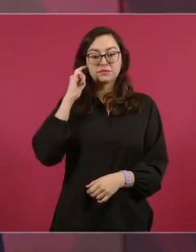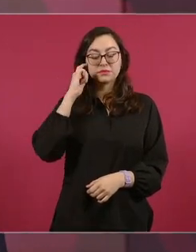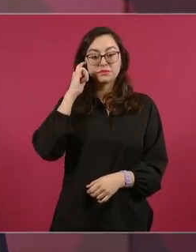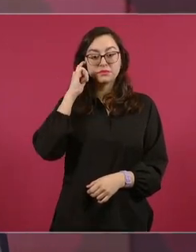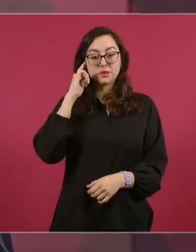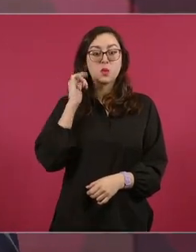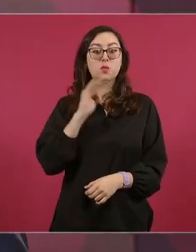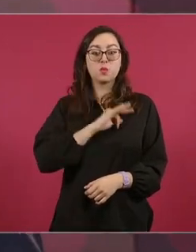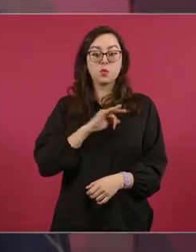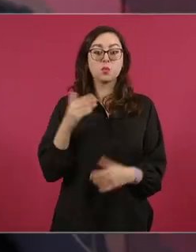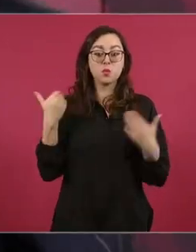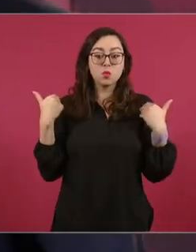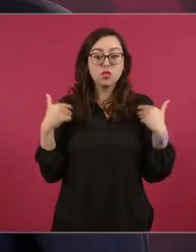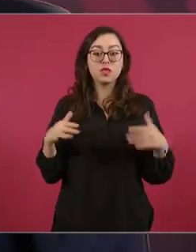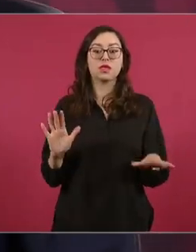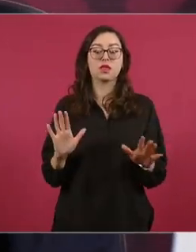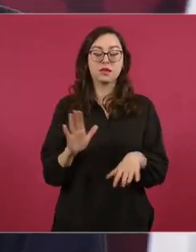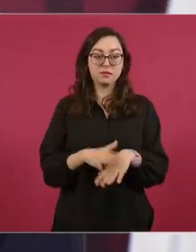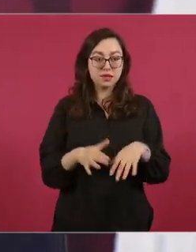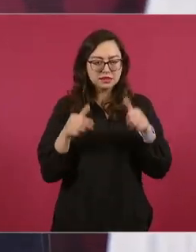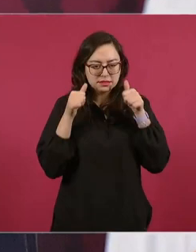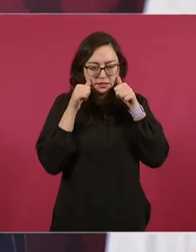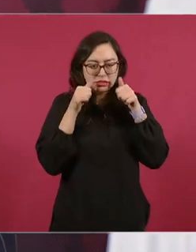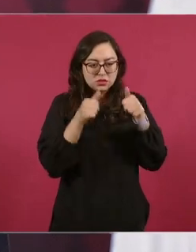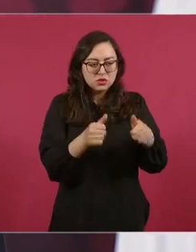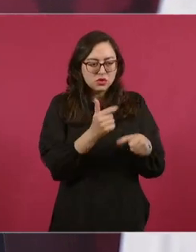se ocuparan de eso,